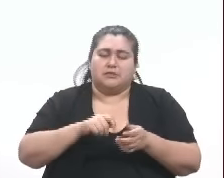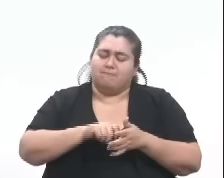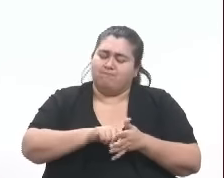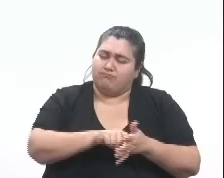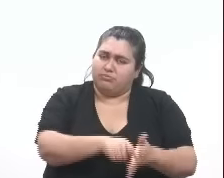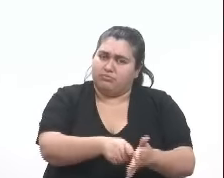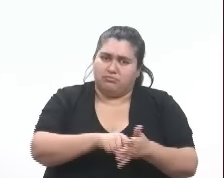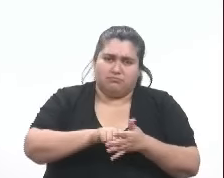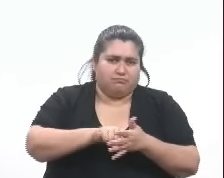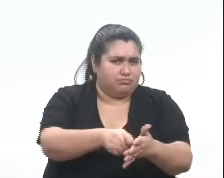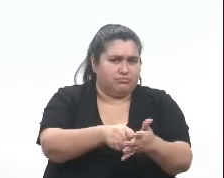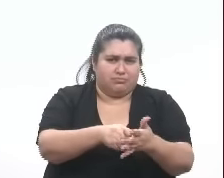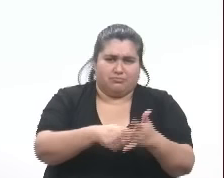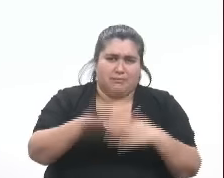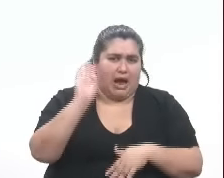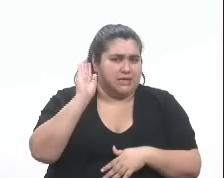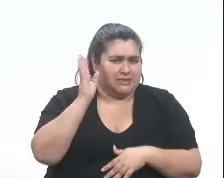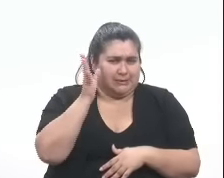brutal,